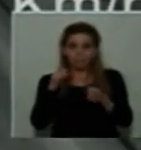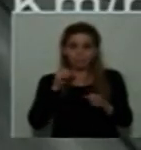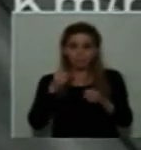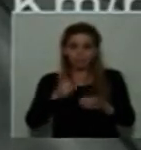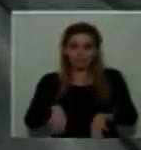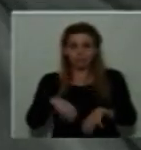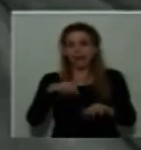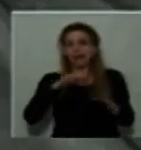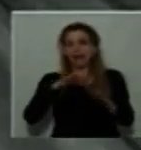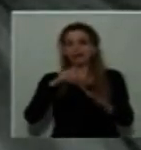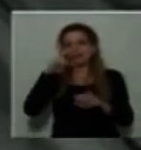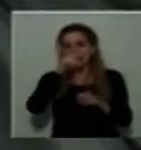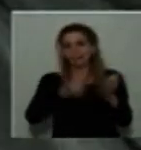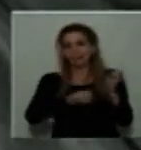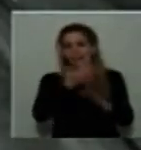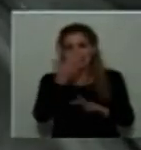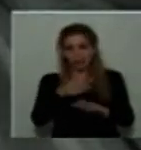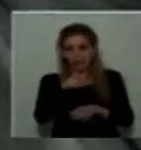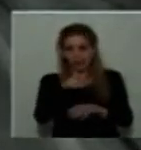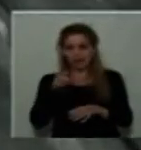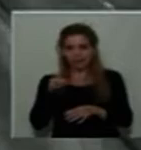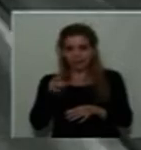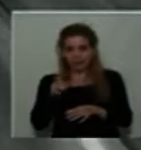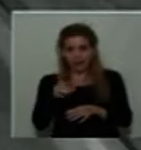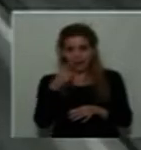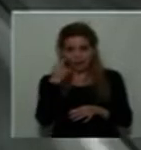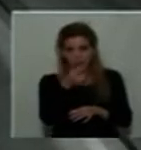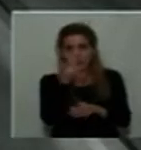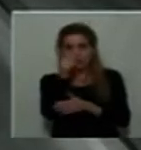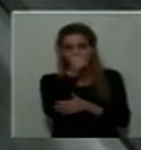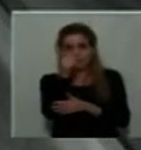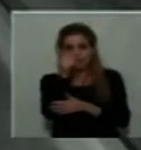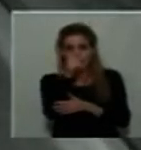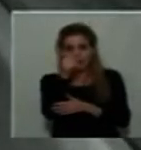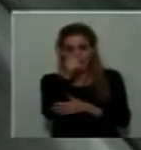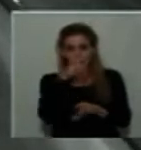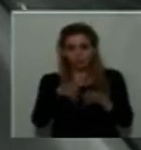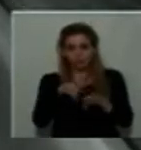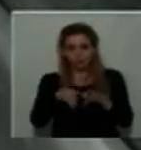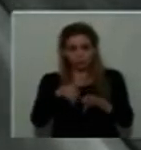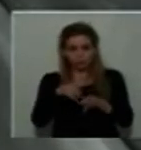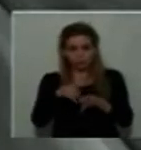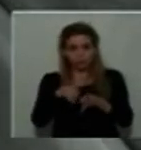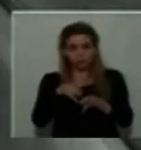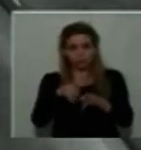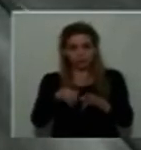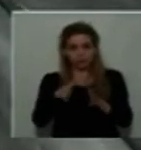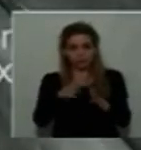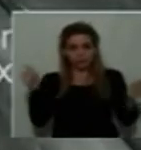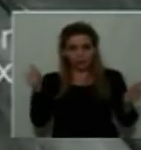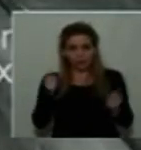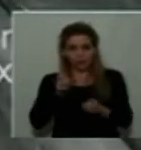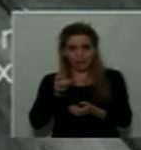Chapa 1 que va de Morón a Castelar. Acá estamos viendo el arranque, va muy rápido. El Chapa 1 es el embistente, ¿no? El embistente, y el Chapa 19